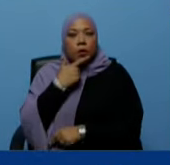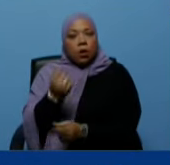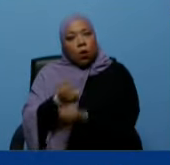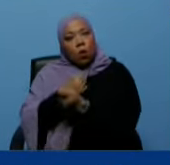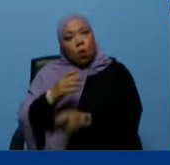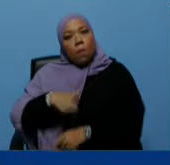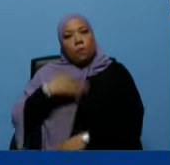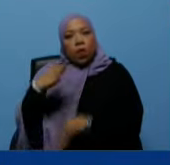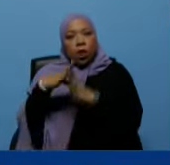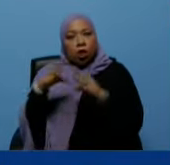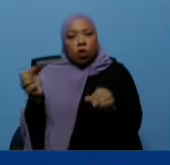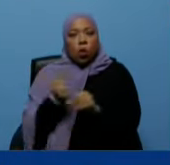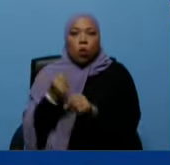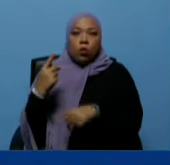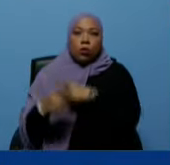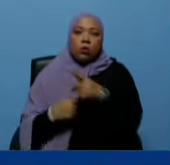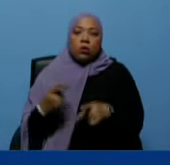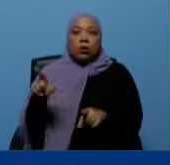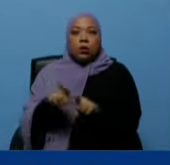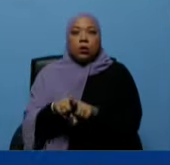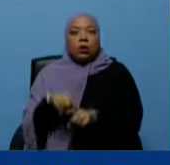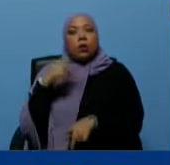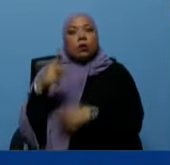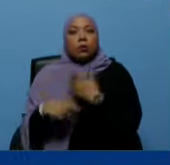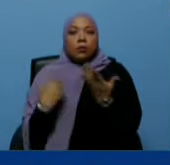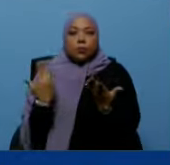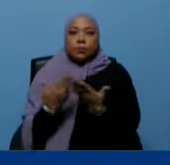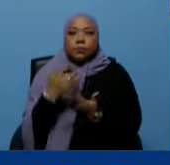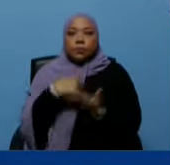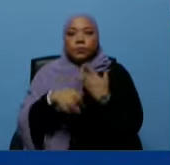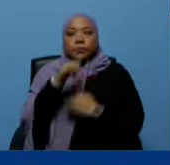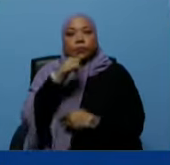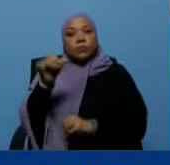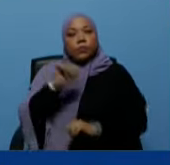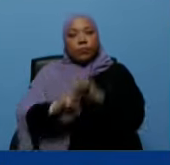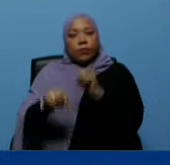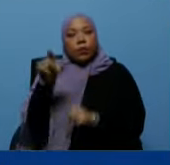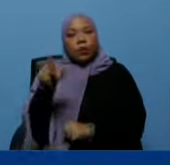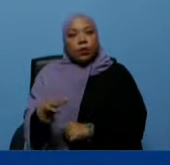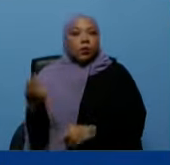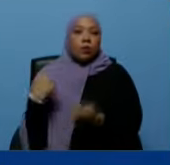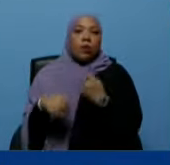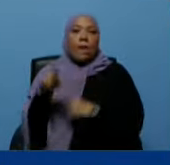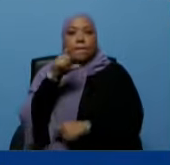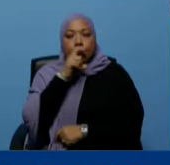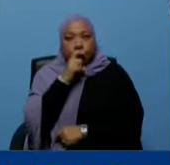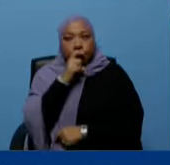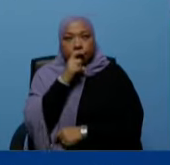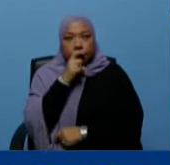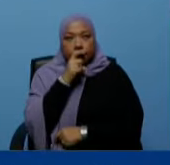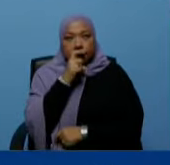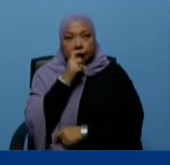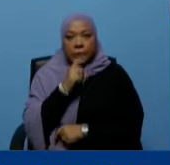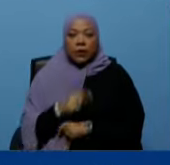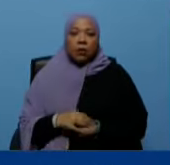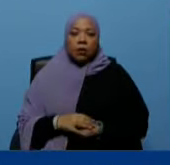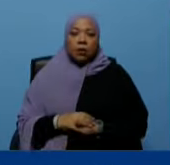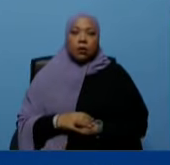lo puede todo. Nos hace indestructibles frente a los malos.